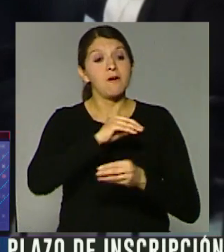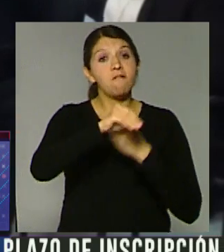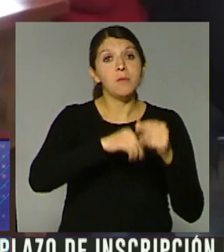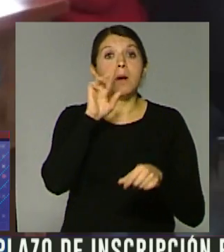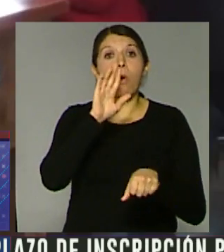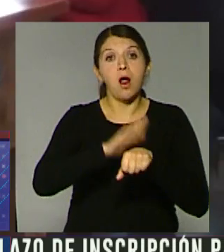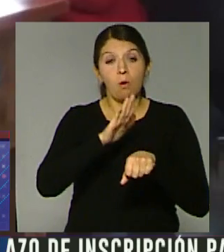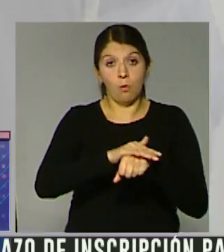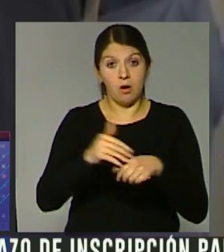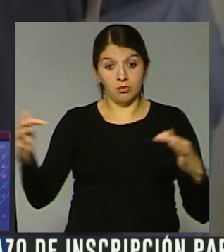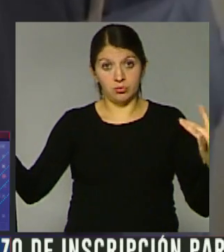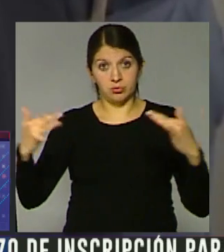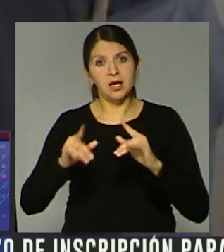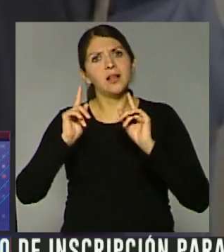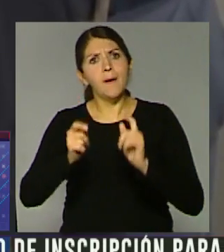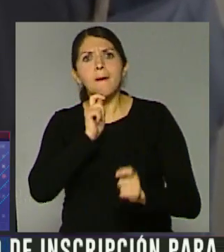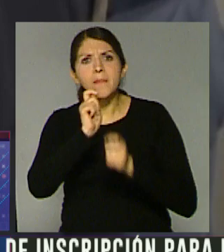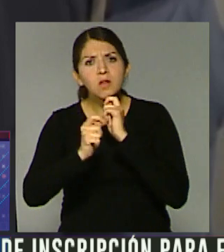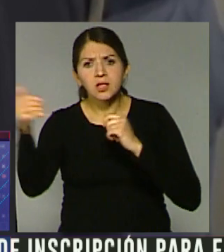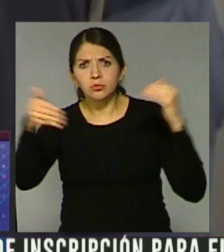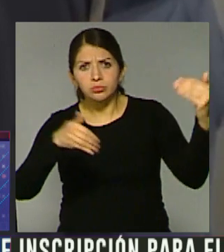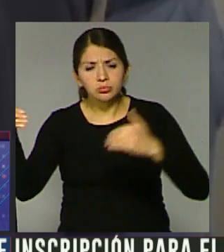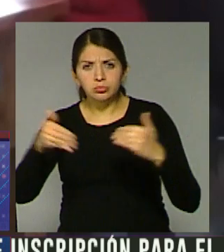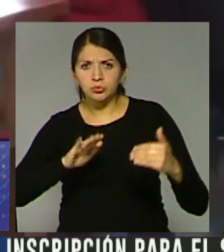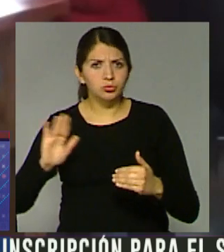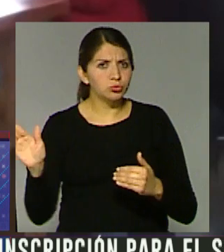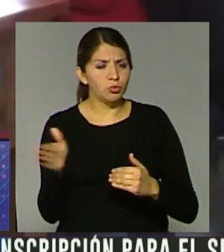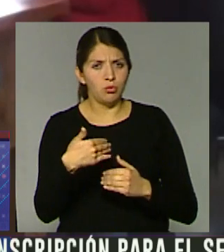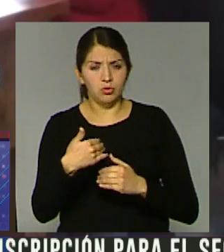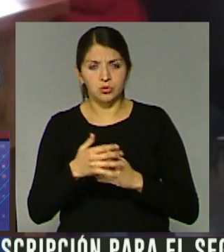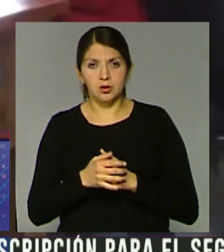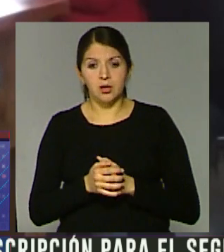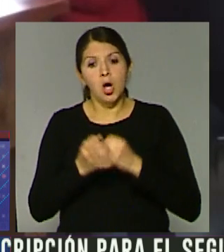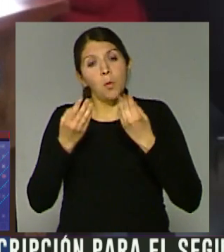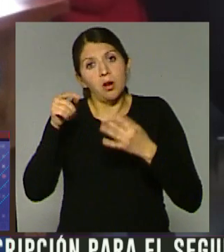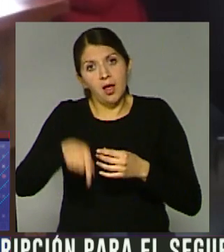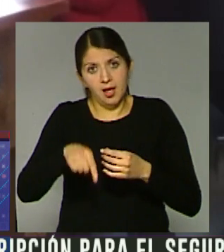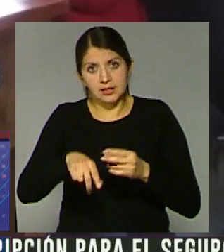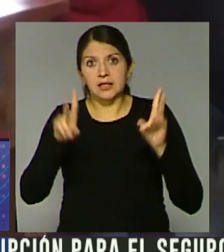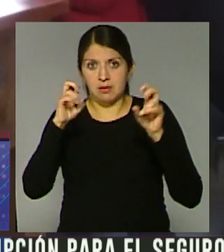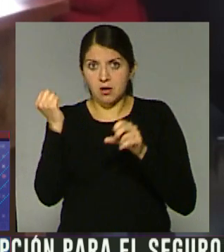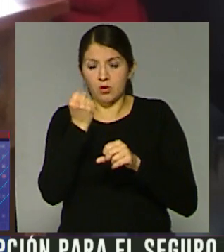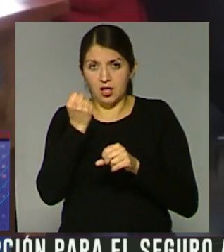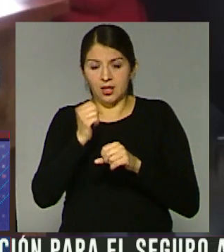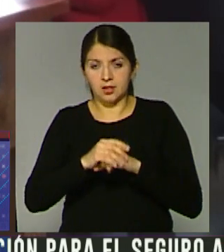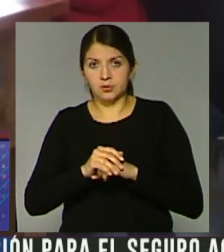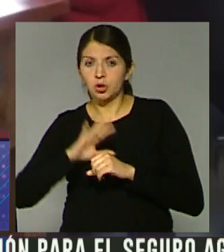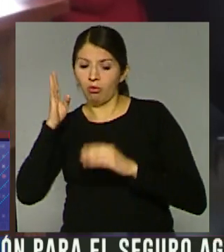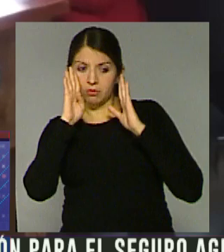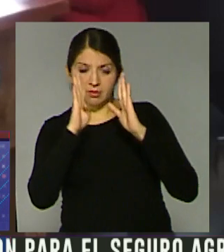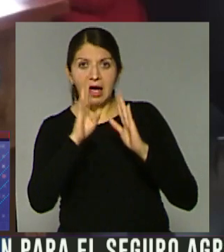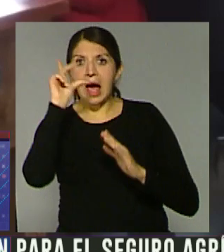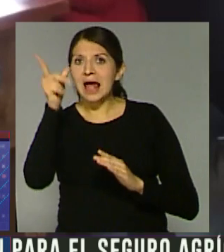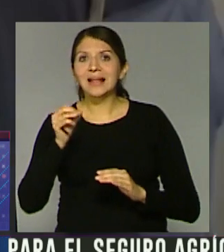y así también todos los medios de comunicación y la prensa presente, teniendo en cuenta que ha sido un caso que ha llamado la atención prácticamente en todo el